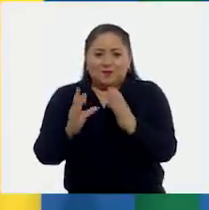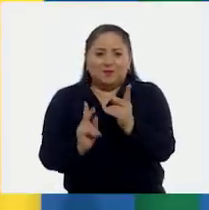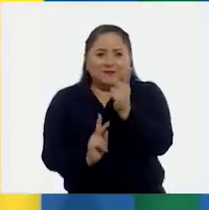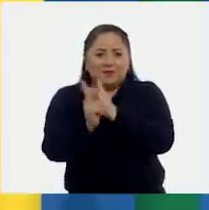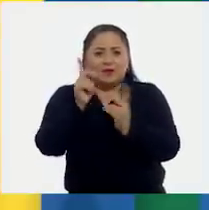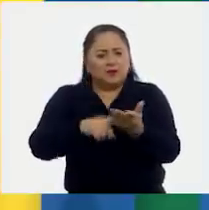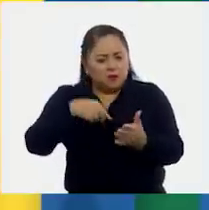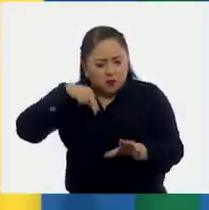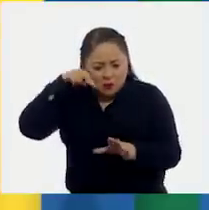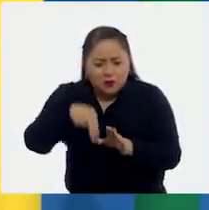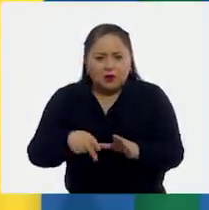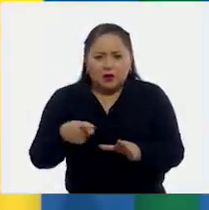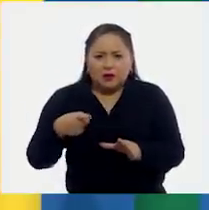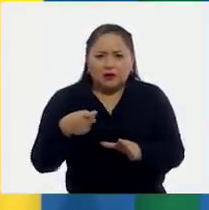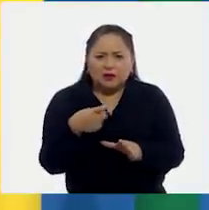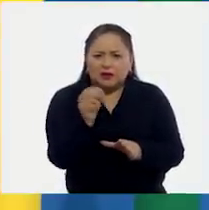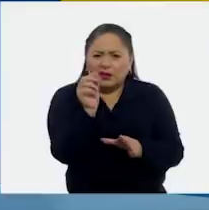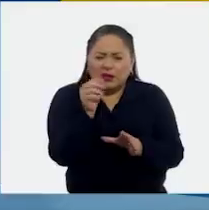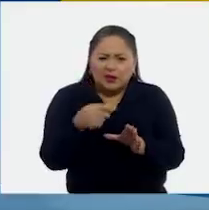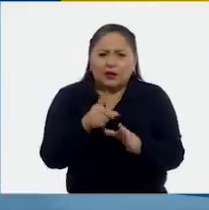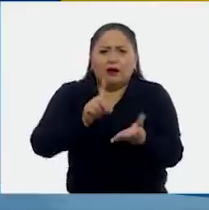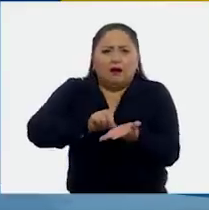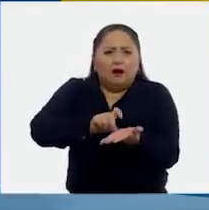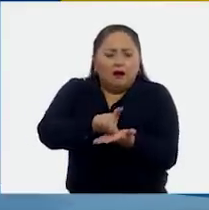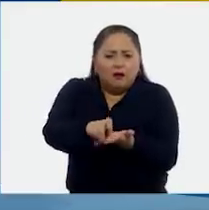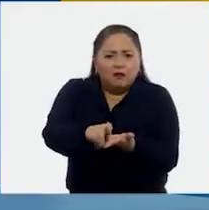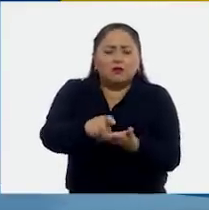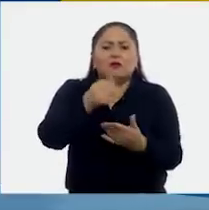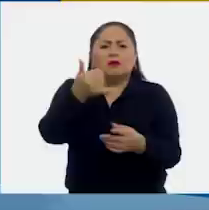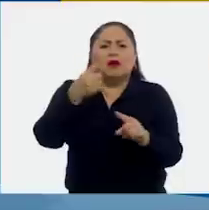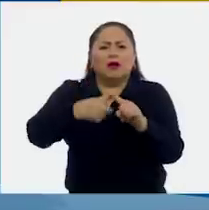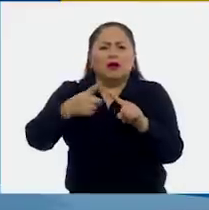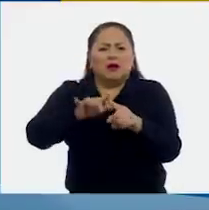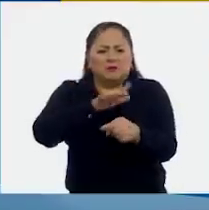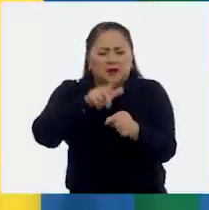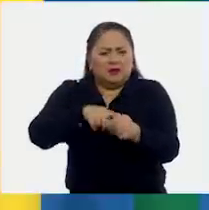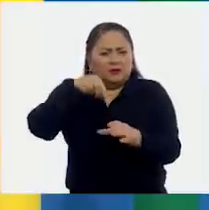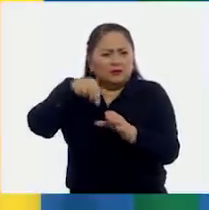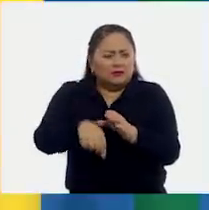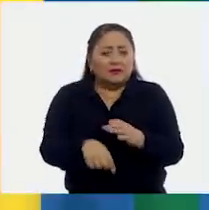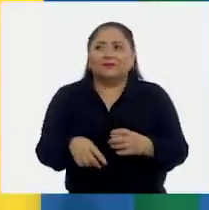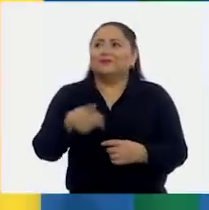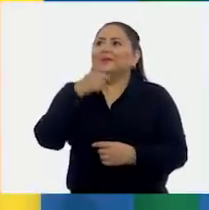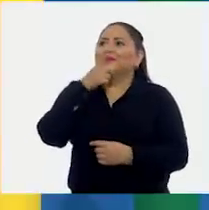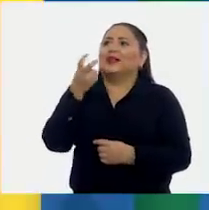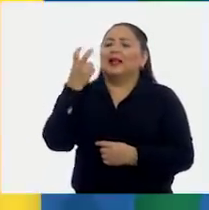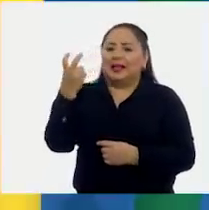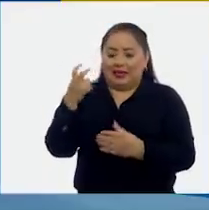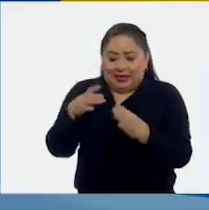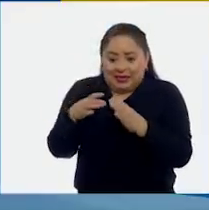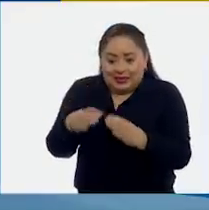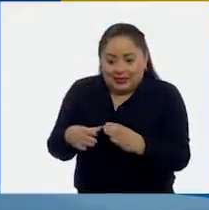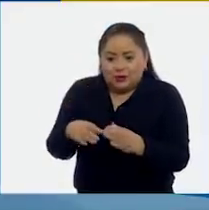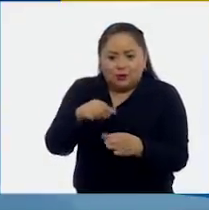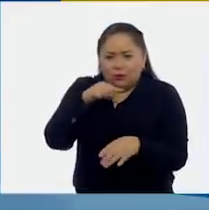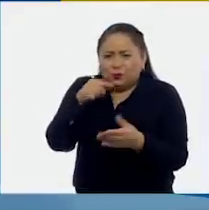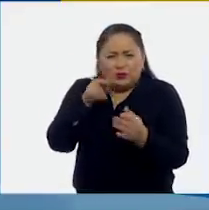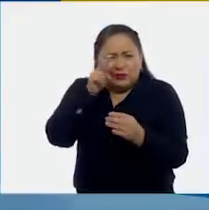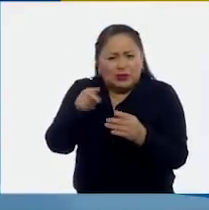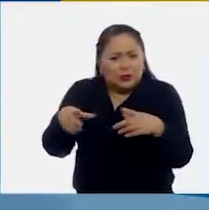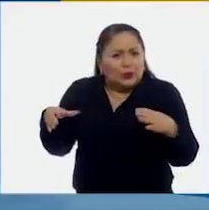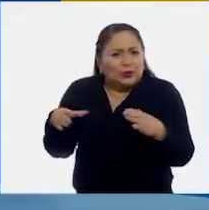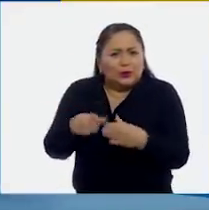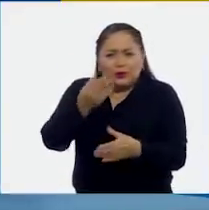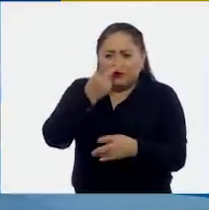visto lombrices, cochinillas, caracoles e insectos que llegan volando, maestra. Así es. Aunque sea un espacio muy